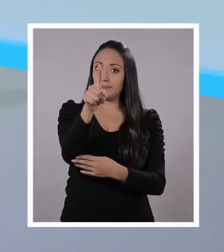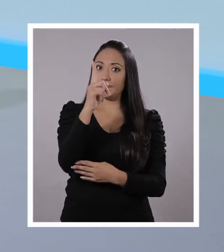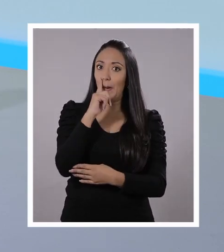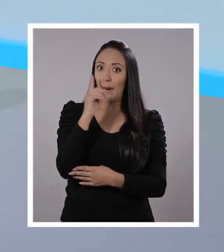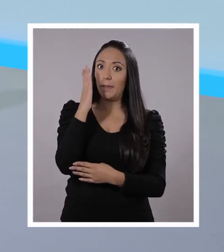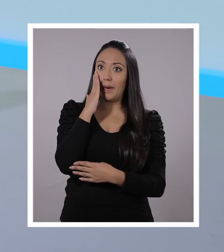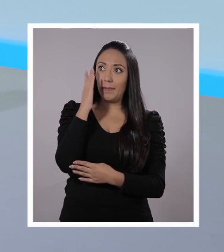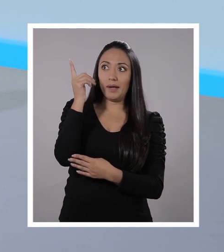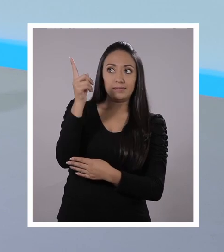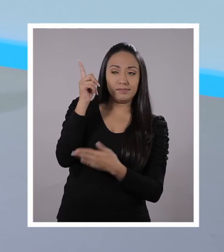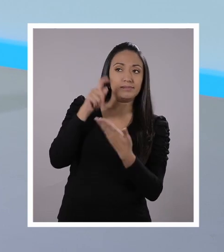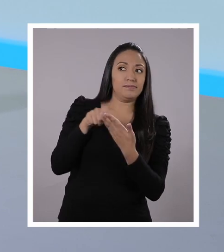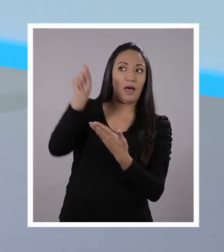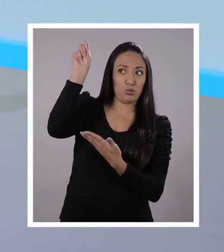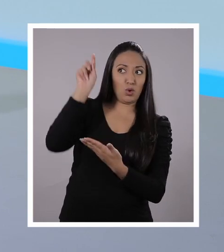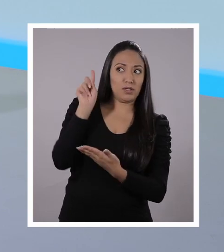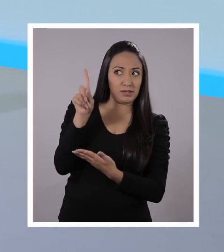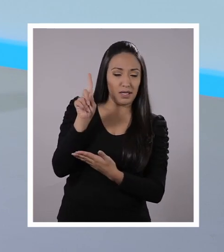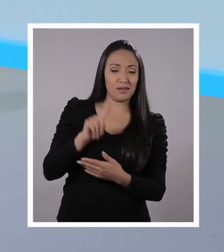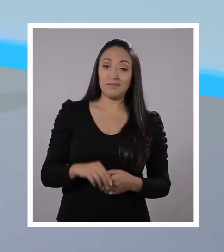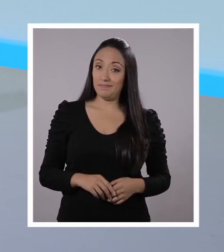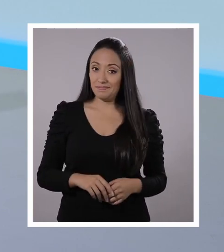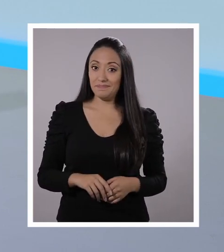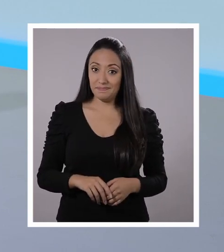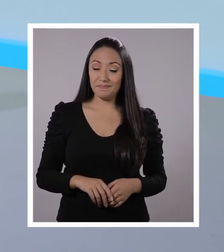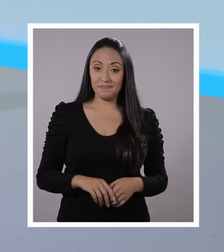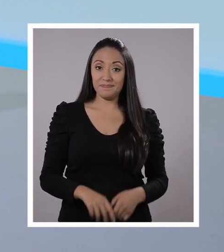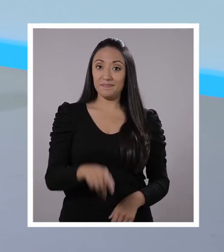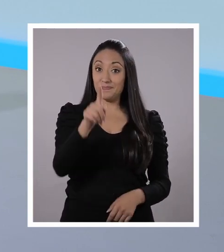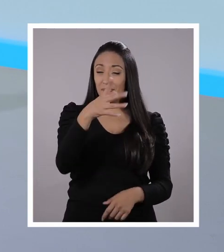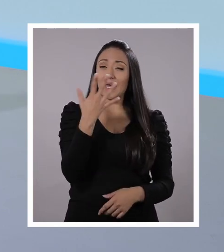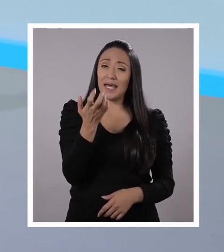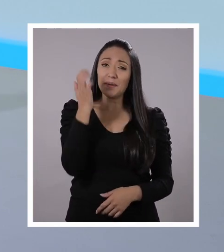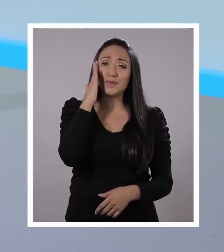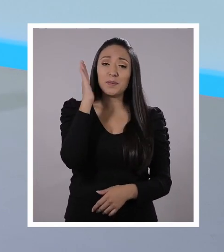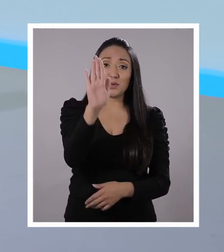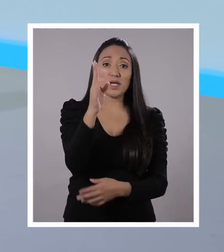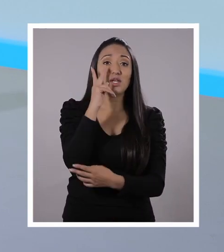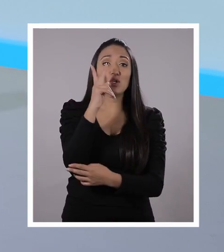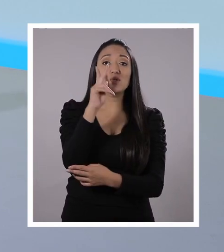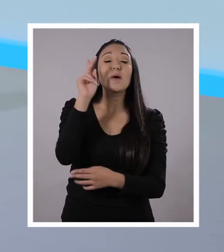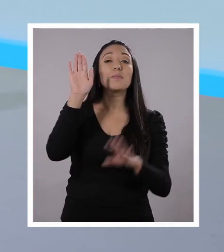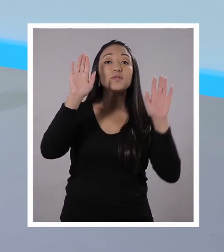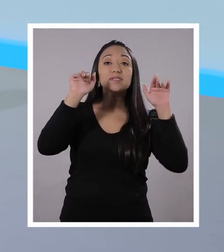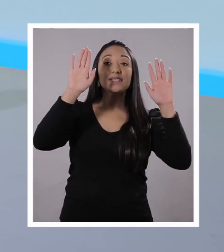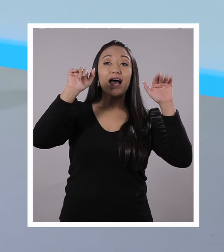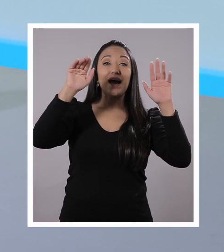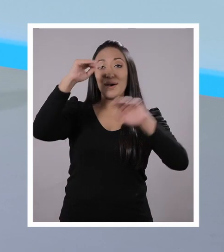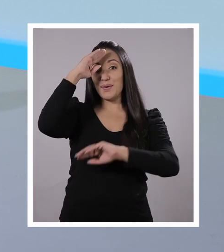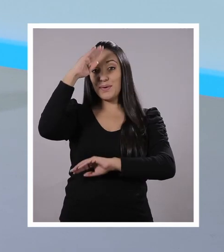la Tele, siempre con la autorización de sus papis o sus acompañantes, ¿de acuerdo? Nos encanta saber